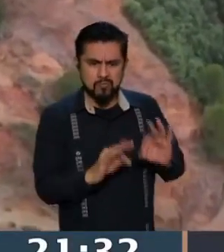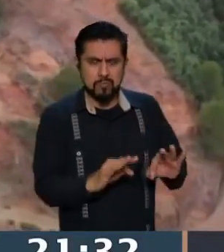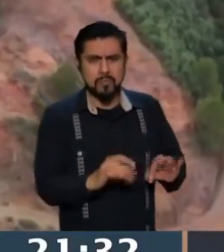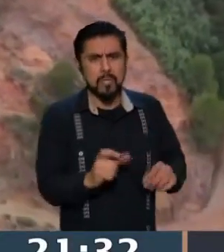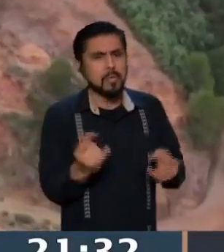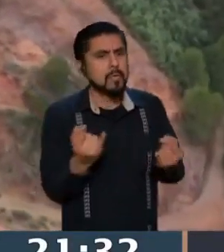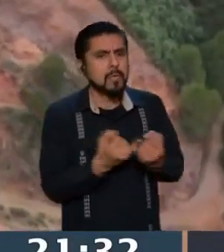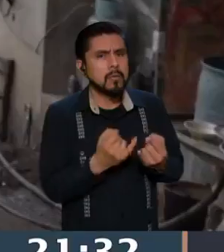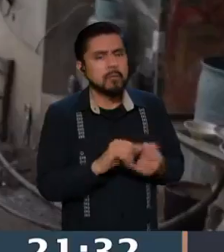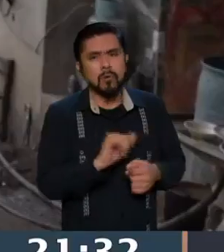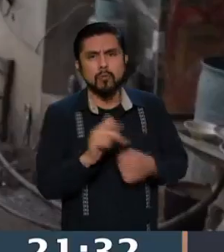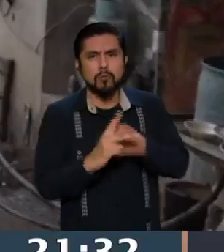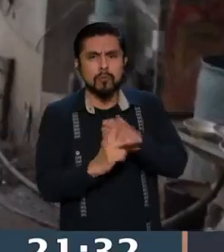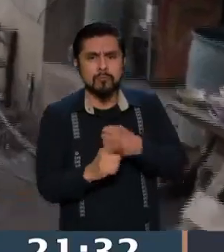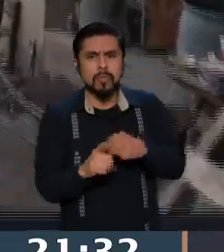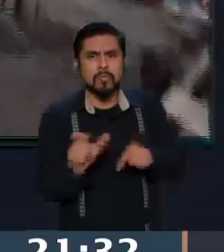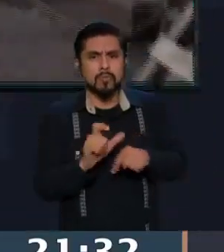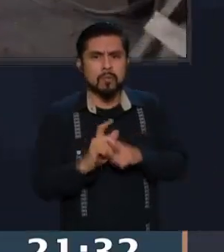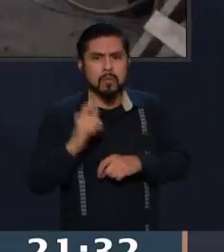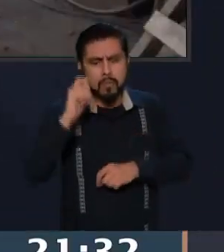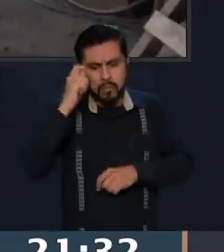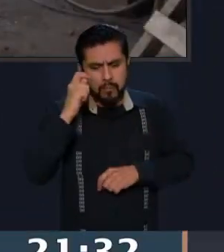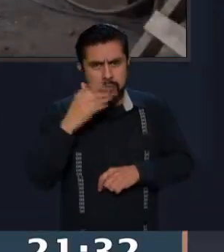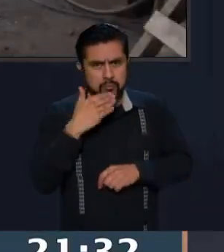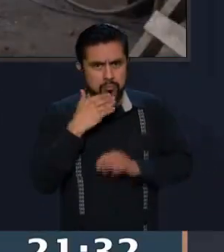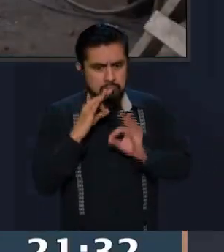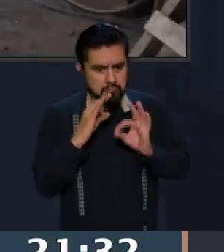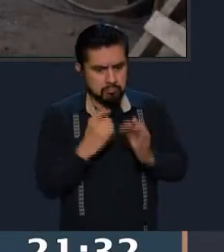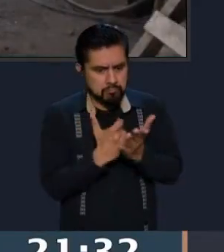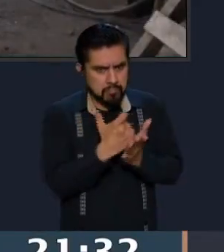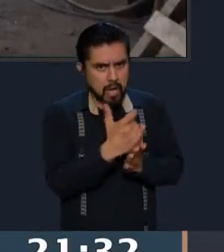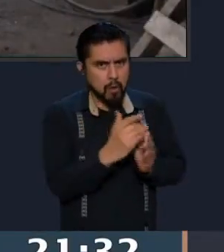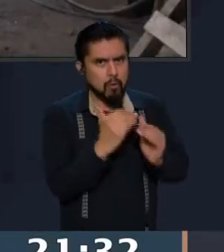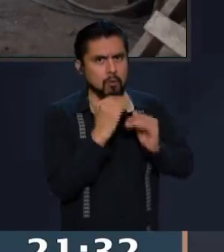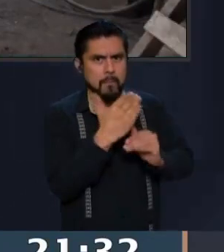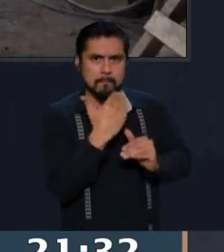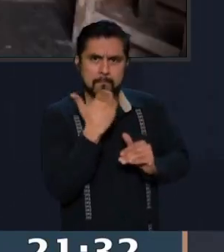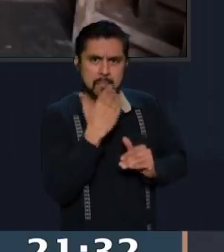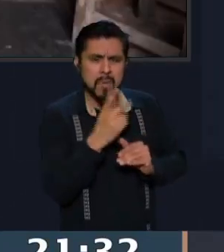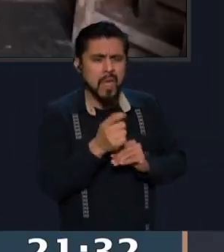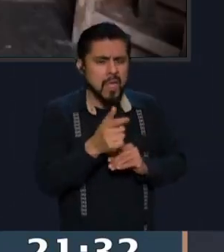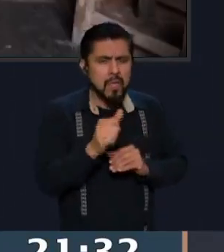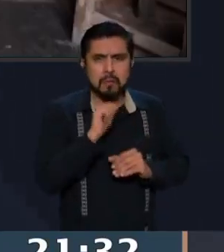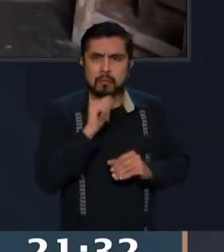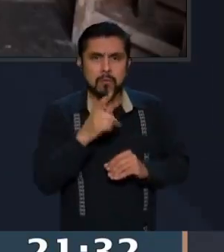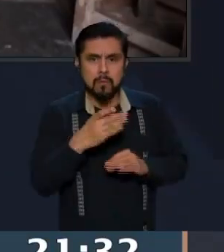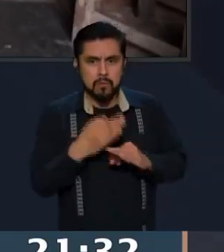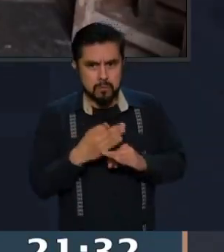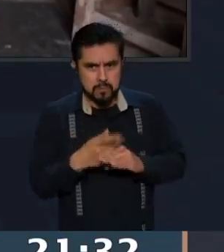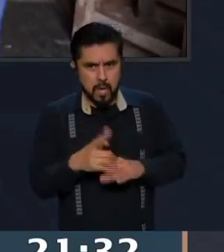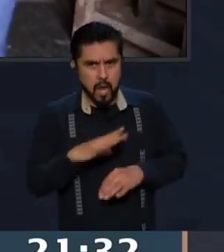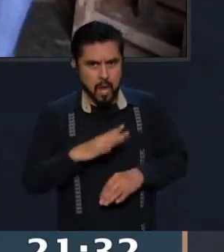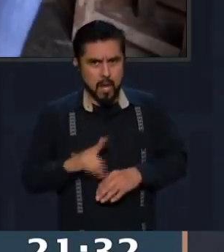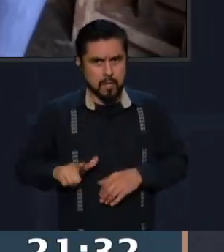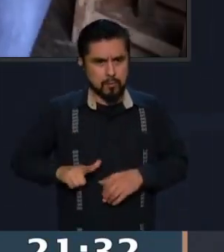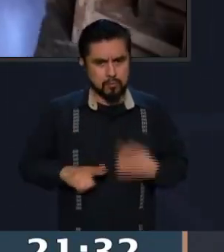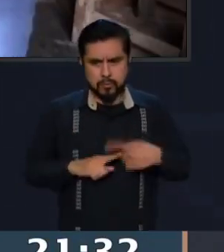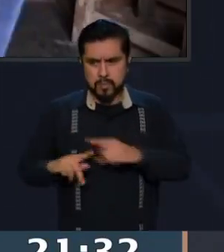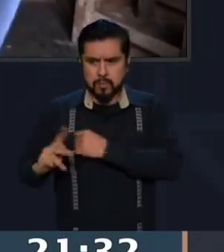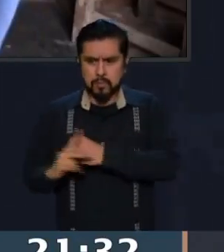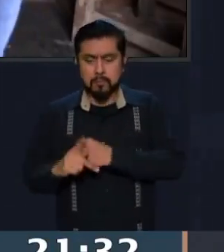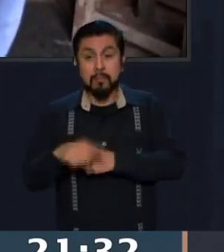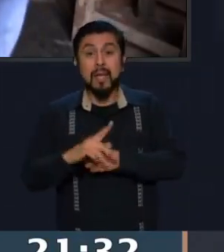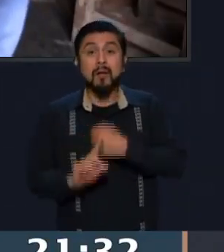de la manera más temprana para gozar ese tiempo que les puede beneficiar, pero con un recurso. Aquí el problema es que las